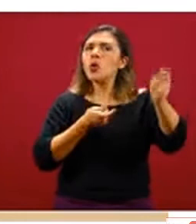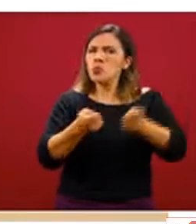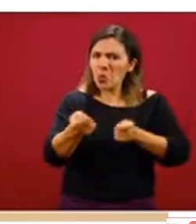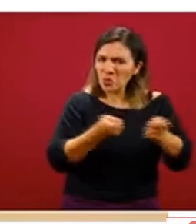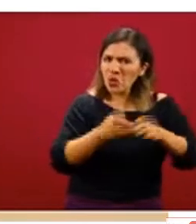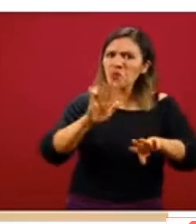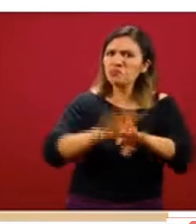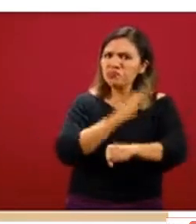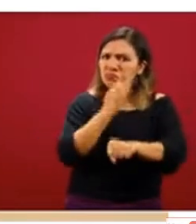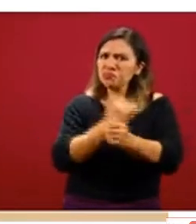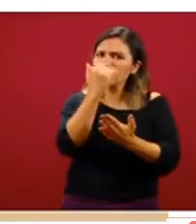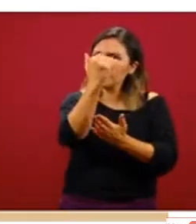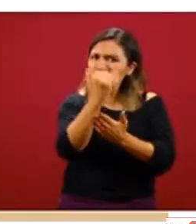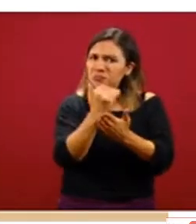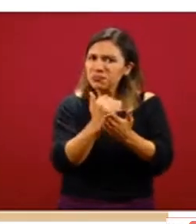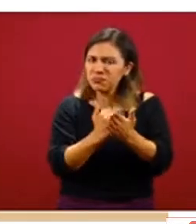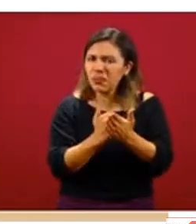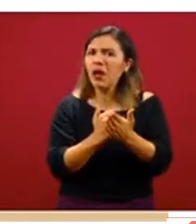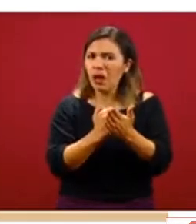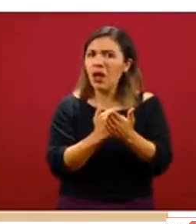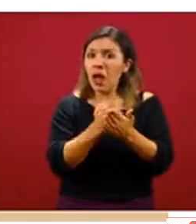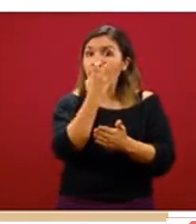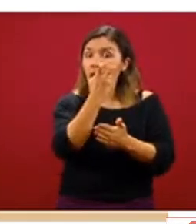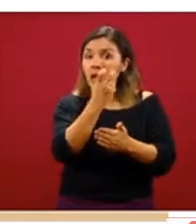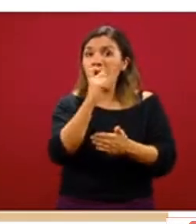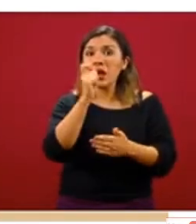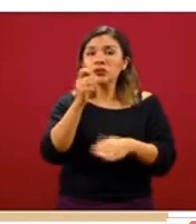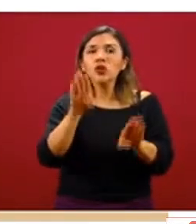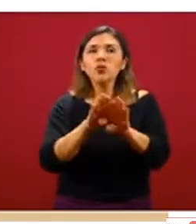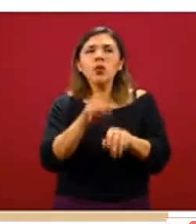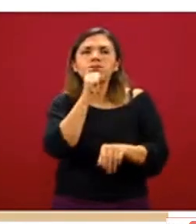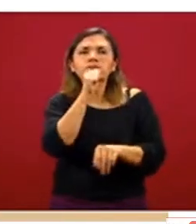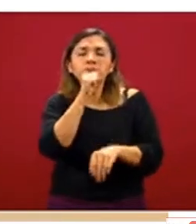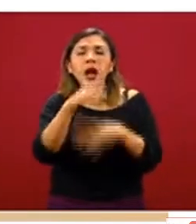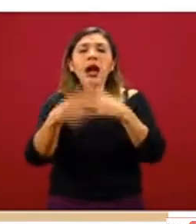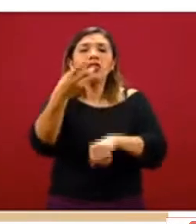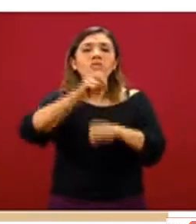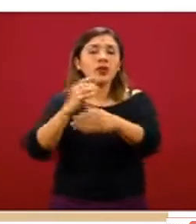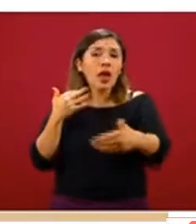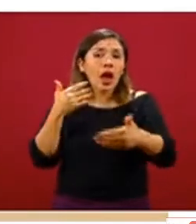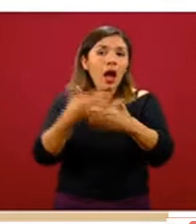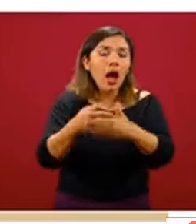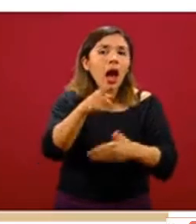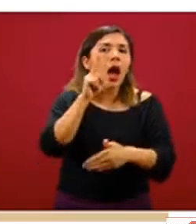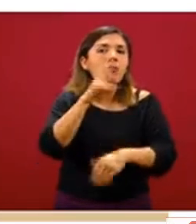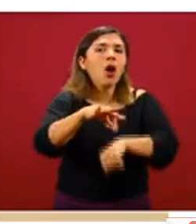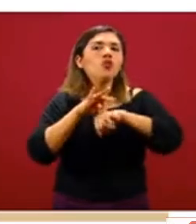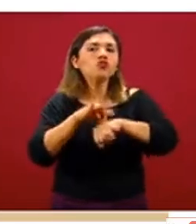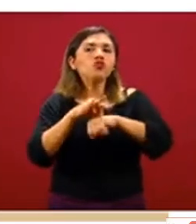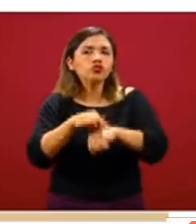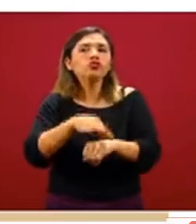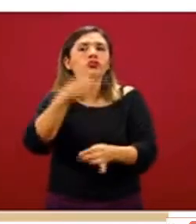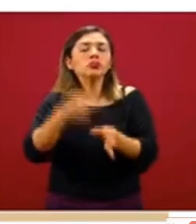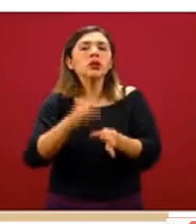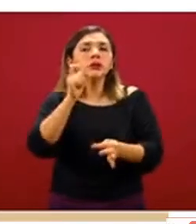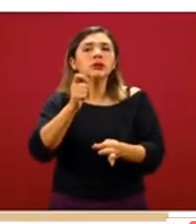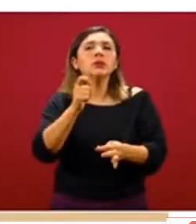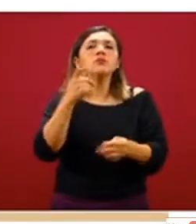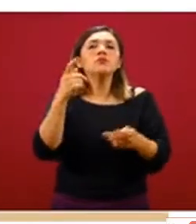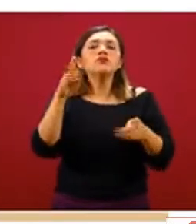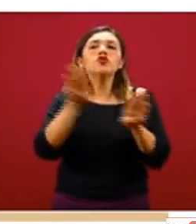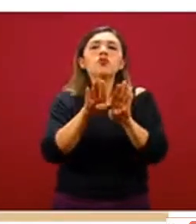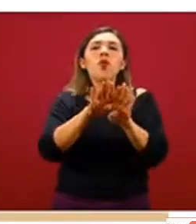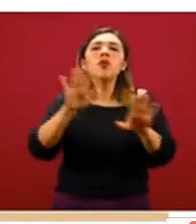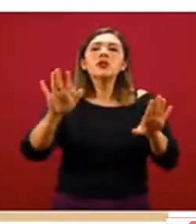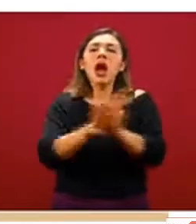los casos empiezan a disminuir, como esta es una ventana móvil de los últimos 14 días, entonces podemos ver realmente que migren o pasen